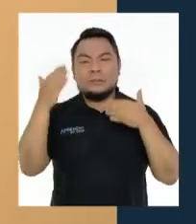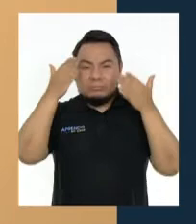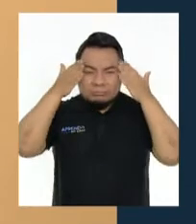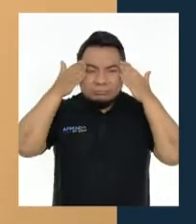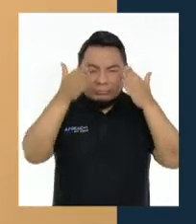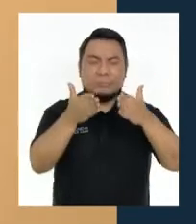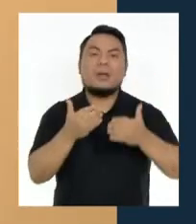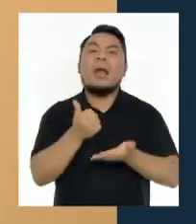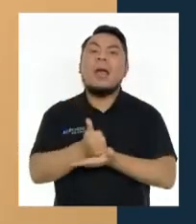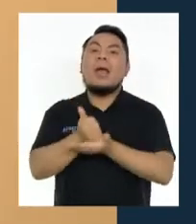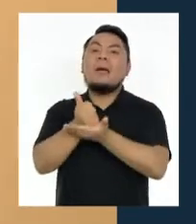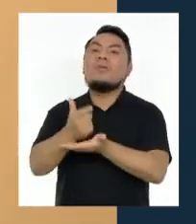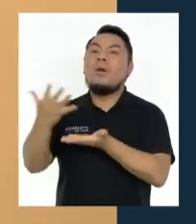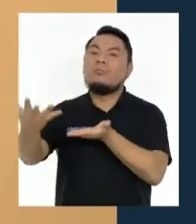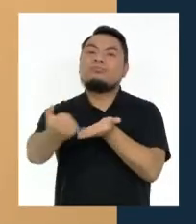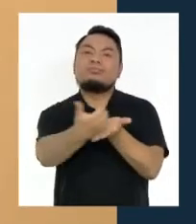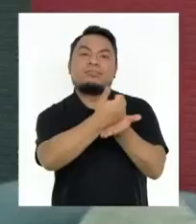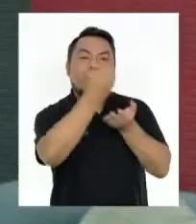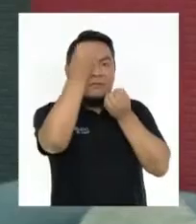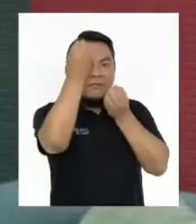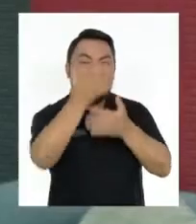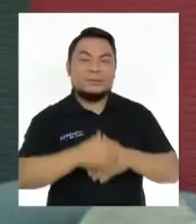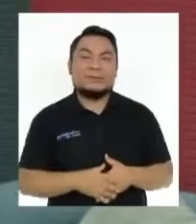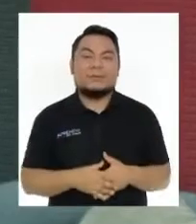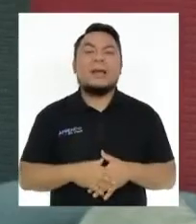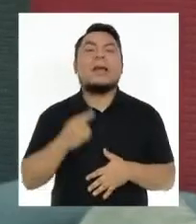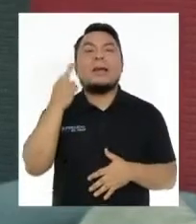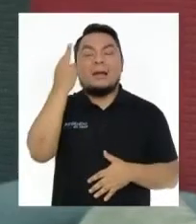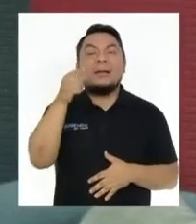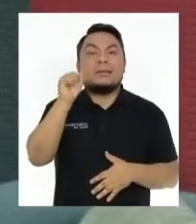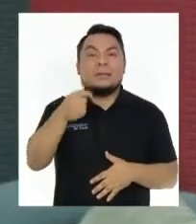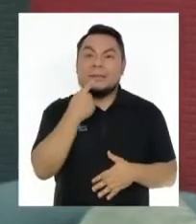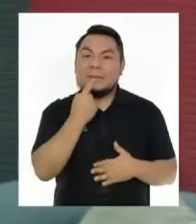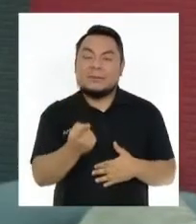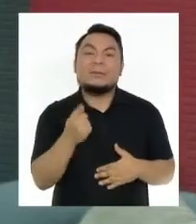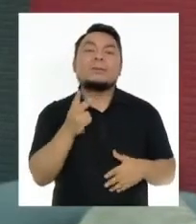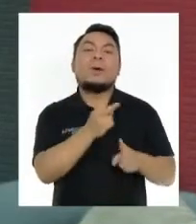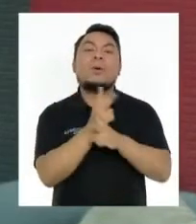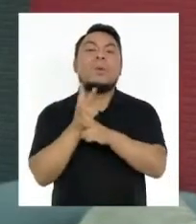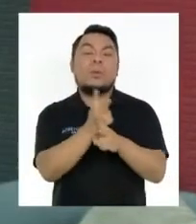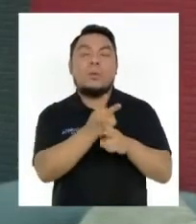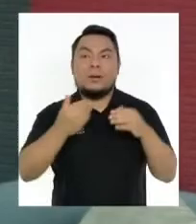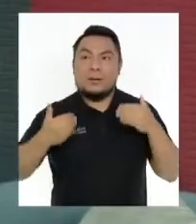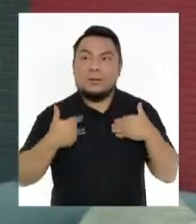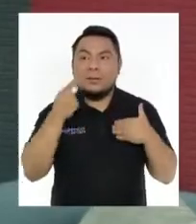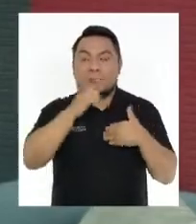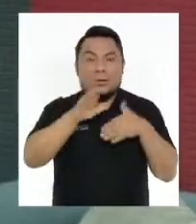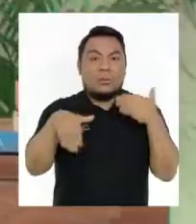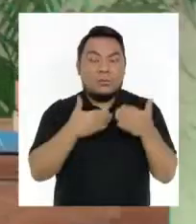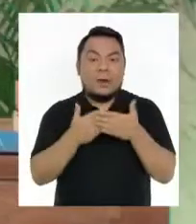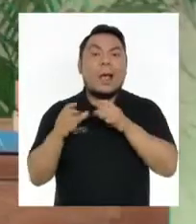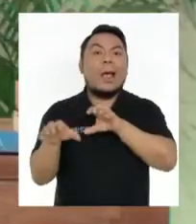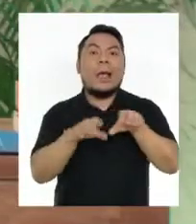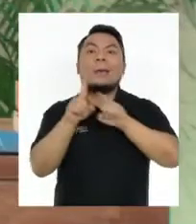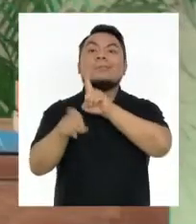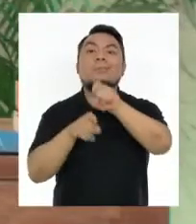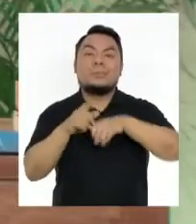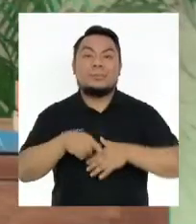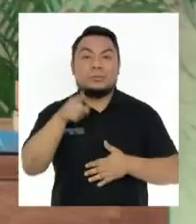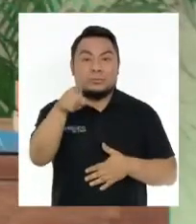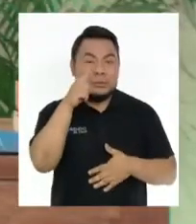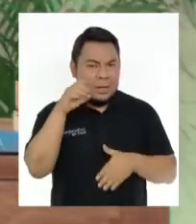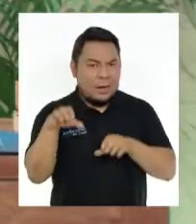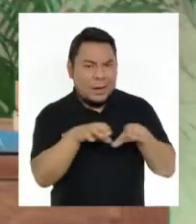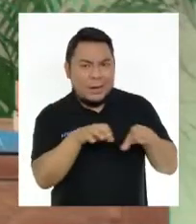que ayudará a recoger información. Por eso, estamos mencionando el cuidado que ponemos en formular las preguntas. Hagan el